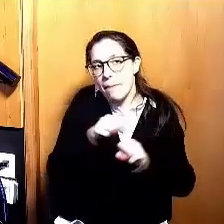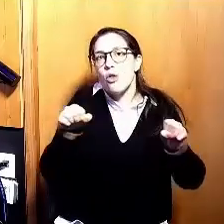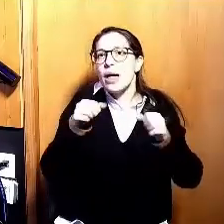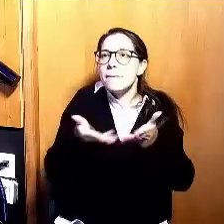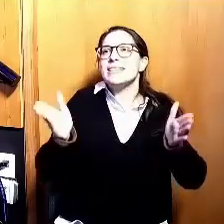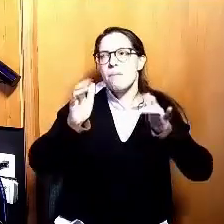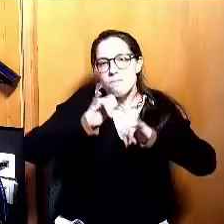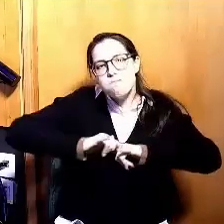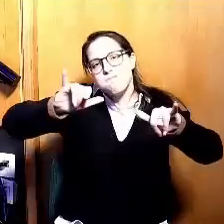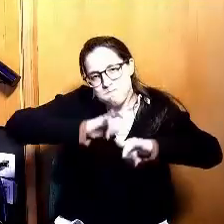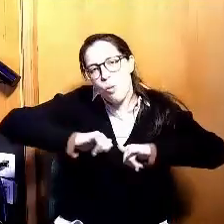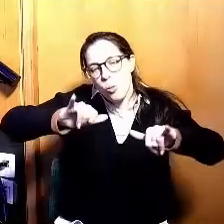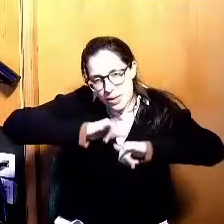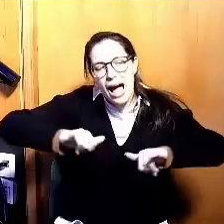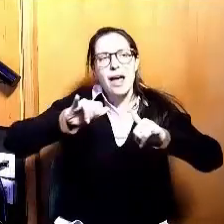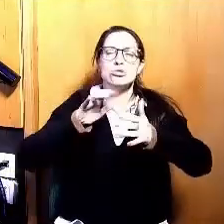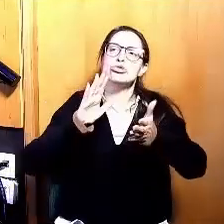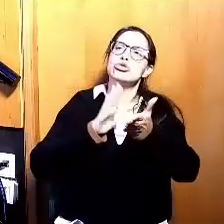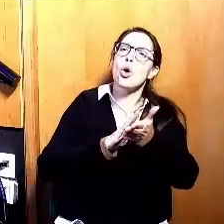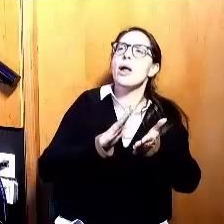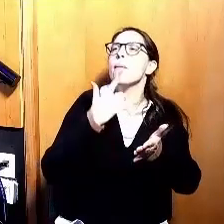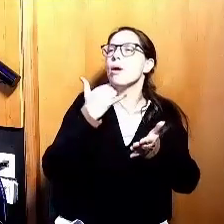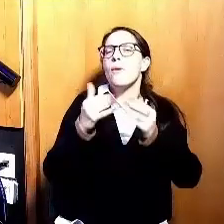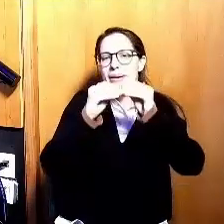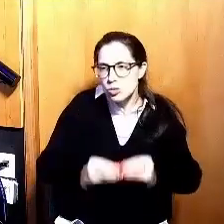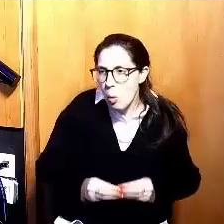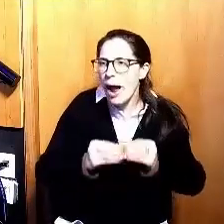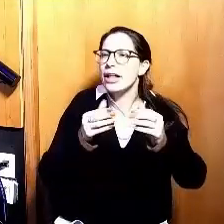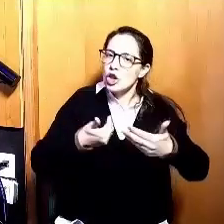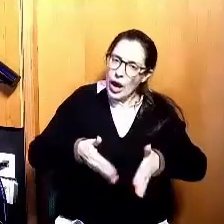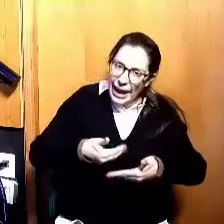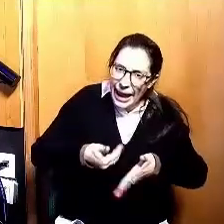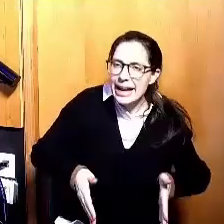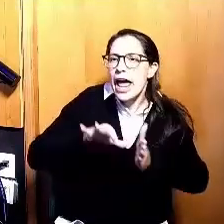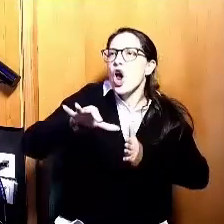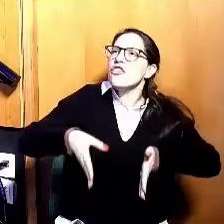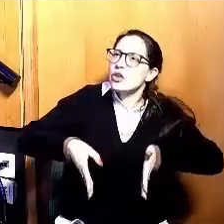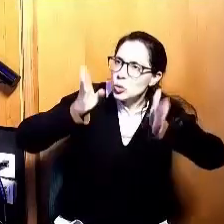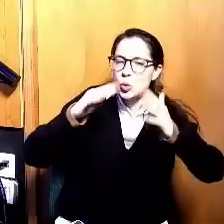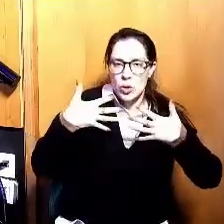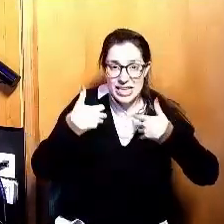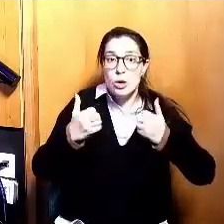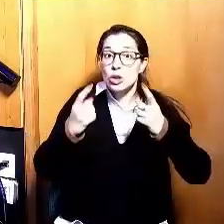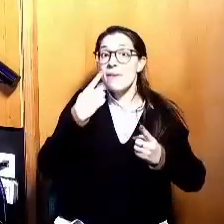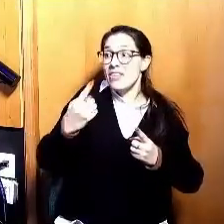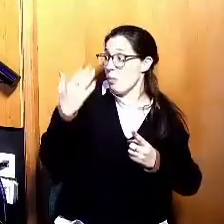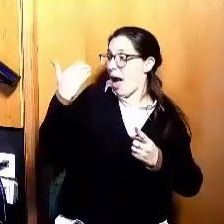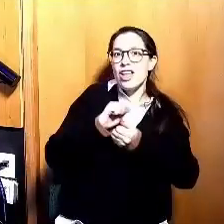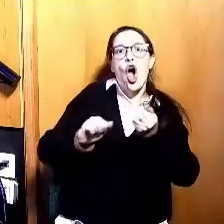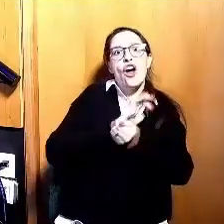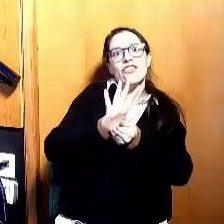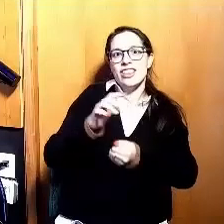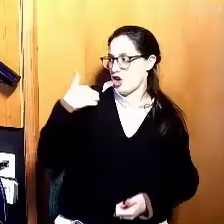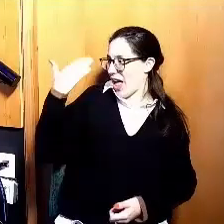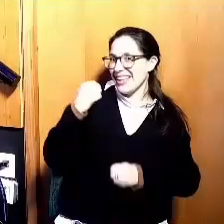publicar datasets sobre presupuesto, género, infraestructura, salud. Lo vimos en el COVID, digo que también ahí me tocó trabajando